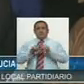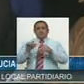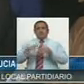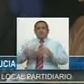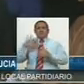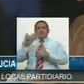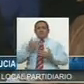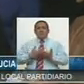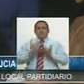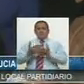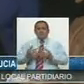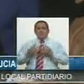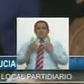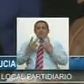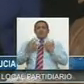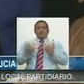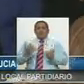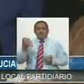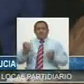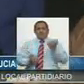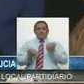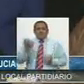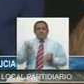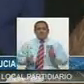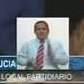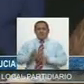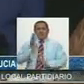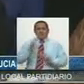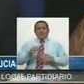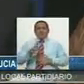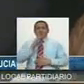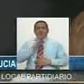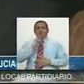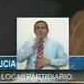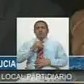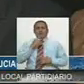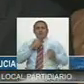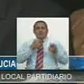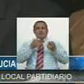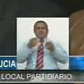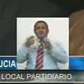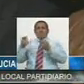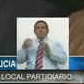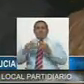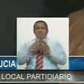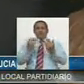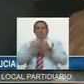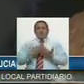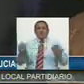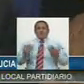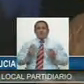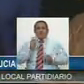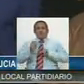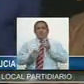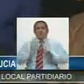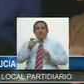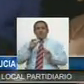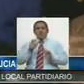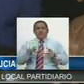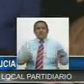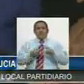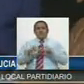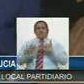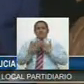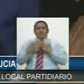Inmediatamente después de ese hecho pasó un vehículo de color rojo que amedrentó, amenazó con gestos a nuestras militantes